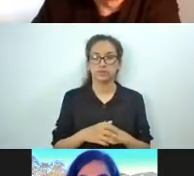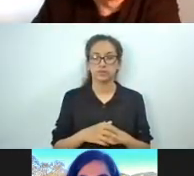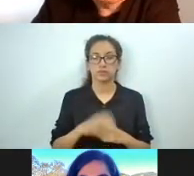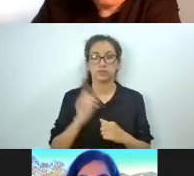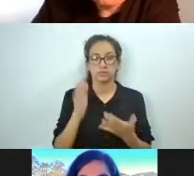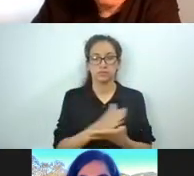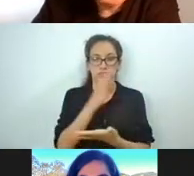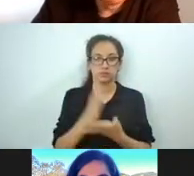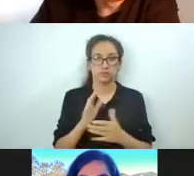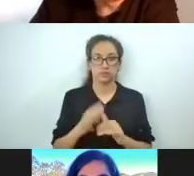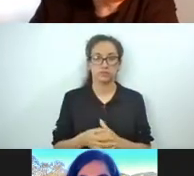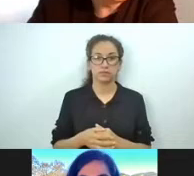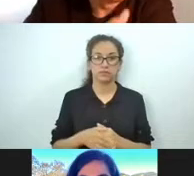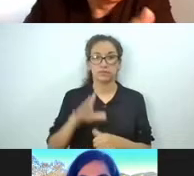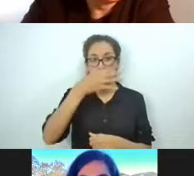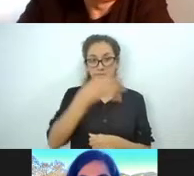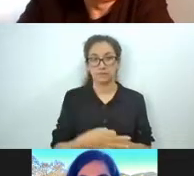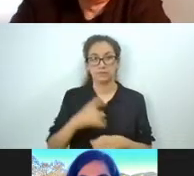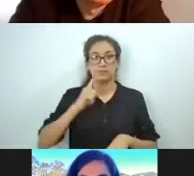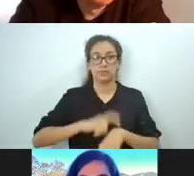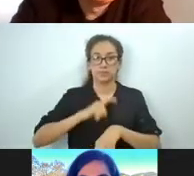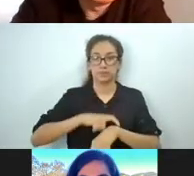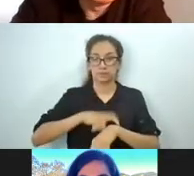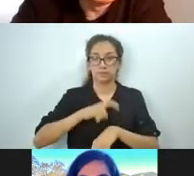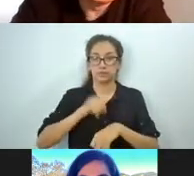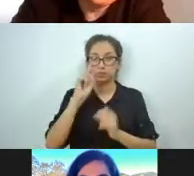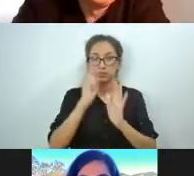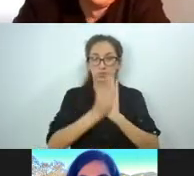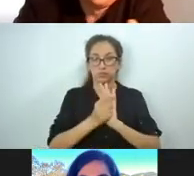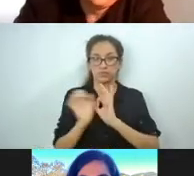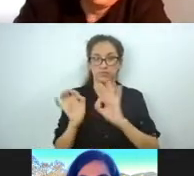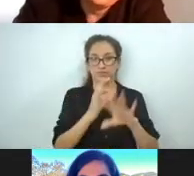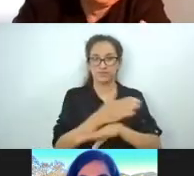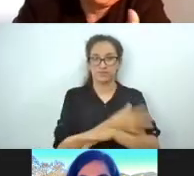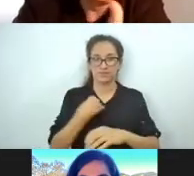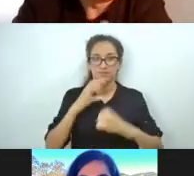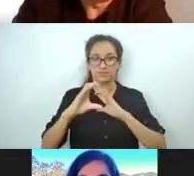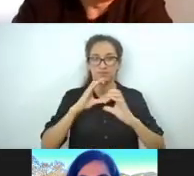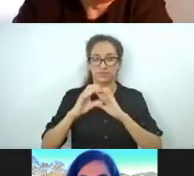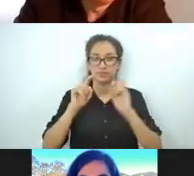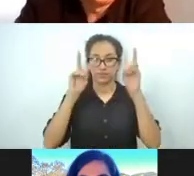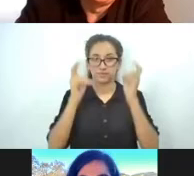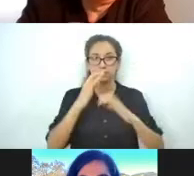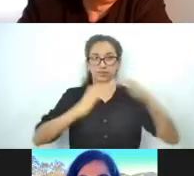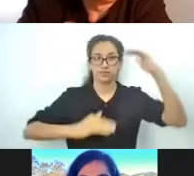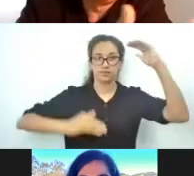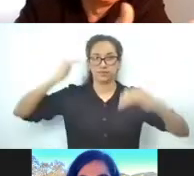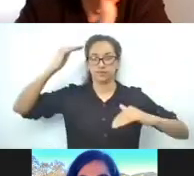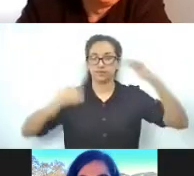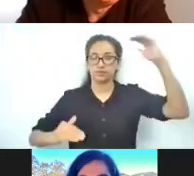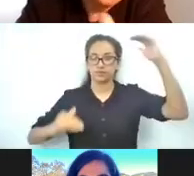problema. Lo cierto es que los tiempos de 1 minuto que hemos conversado es un tema estadístico, ¿no? Este